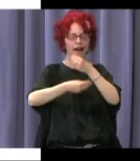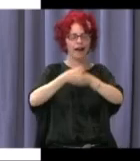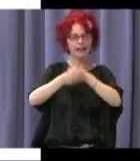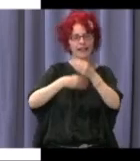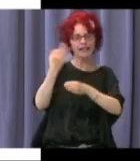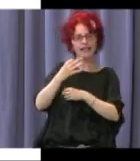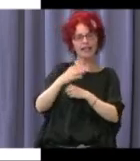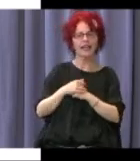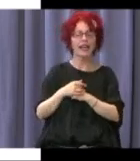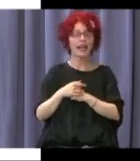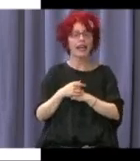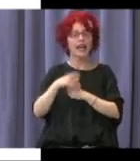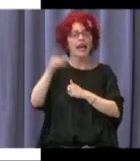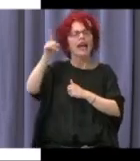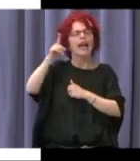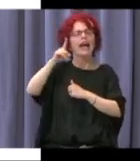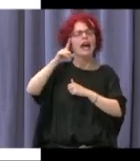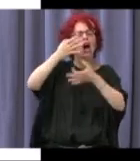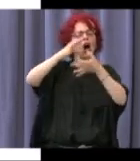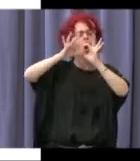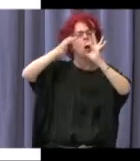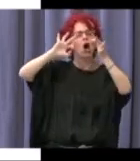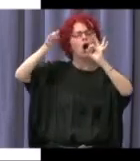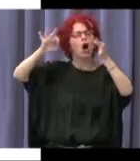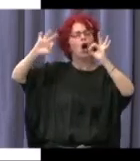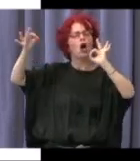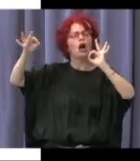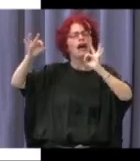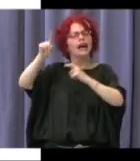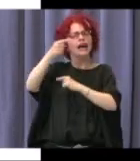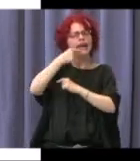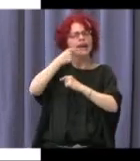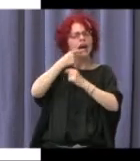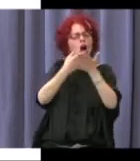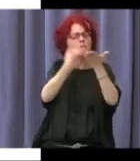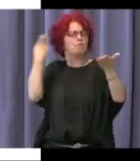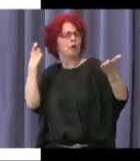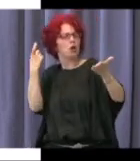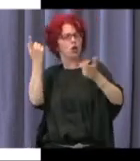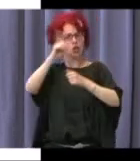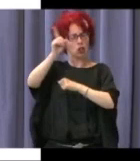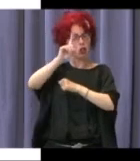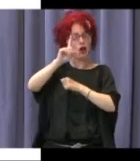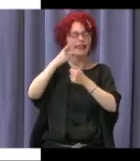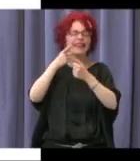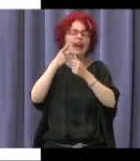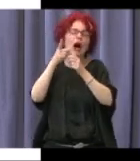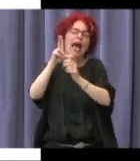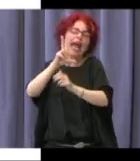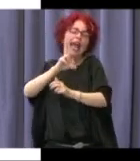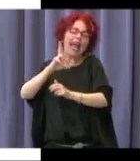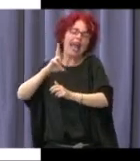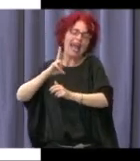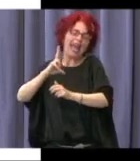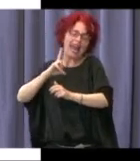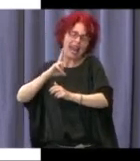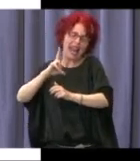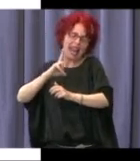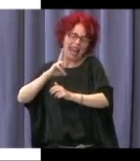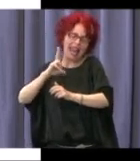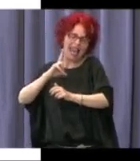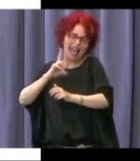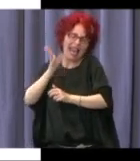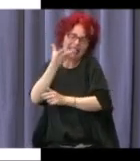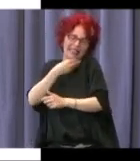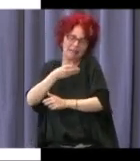la lista de la atleta olímpicamente atractiva. No se quitó la noticia, que era lo relevante, porque tú dices que en los Juegos Olímpicos, con la de